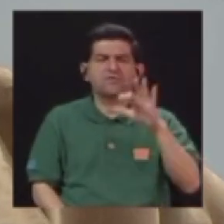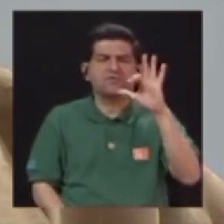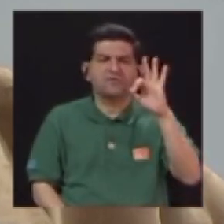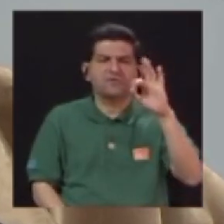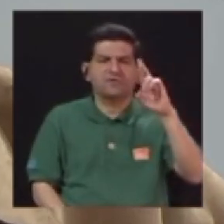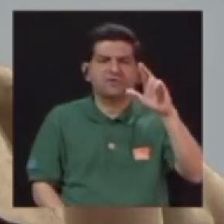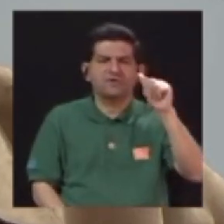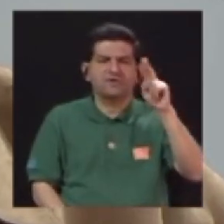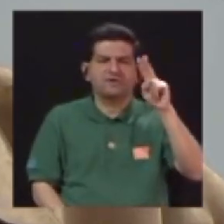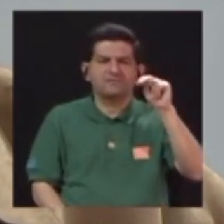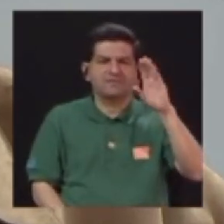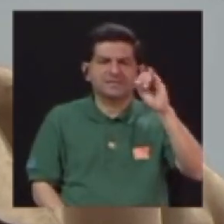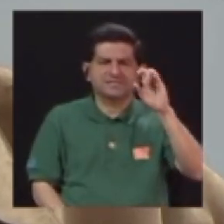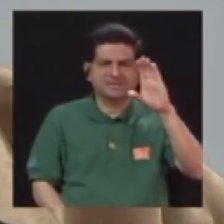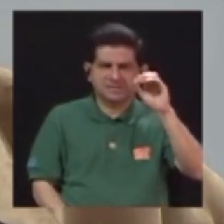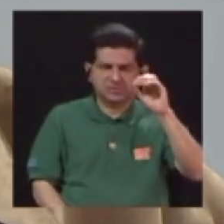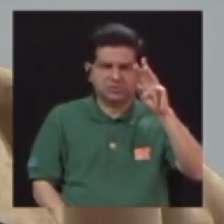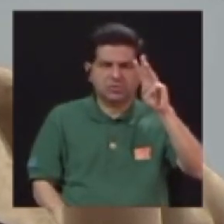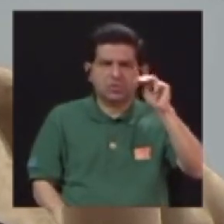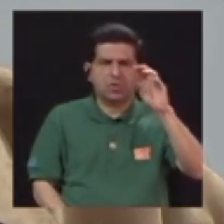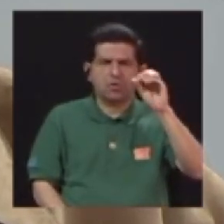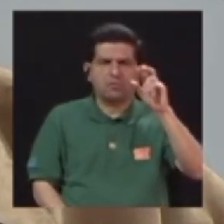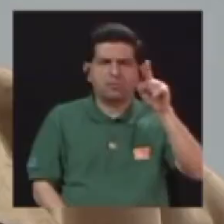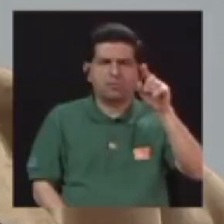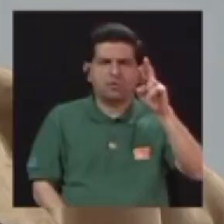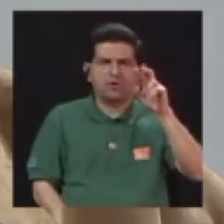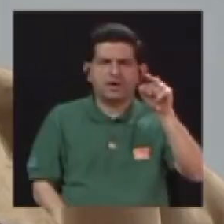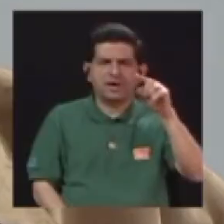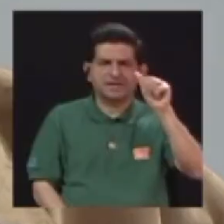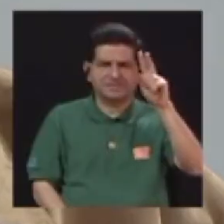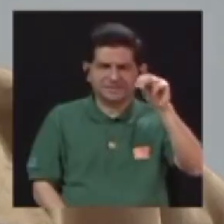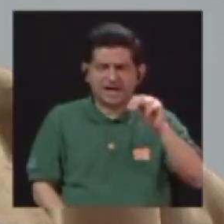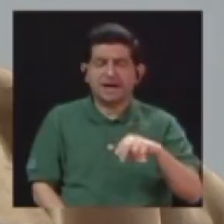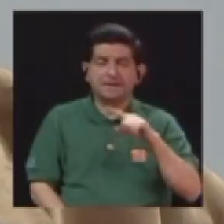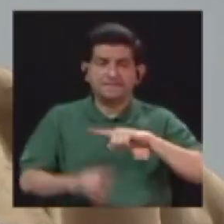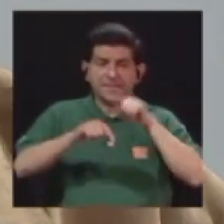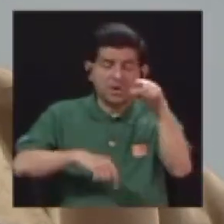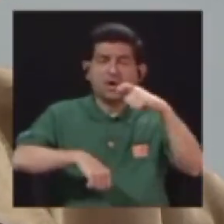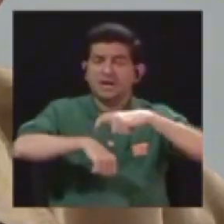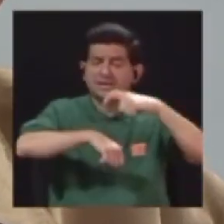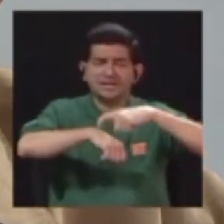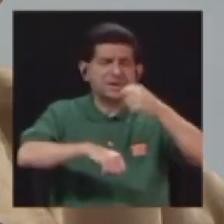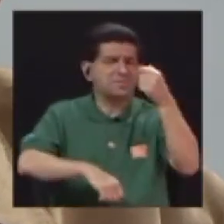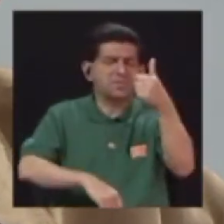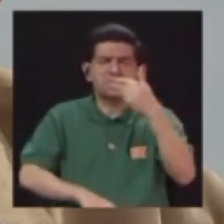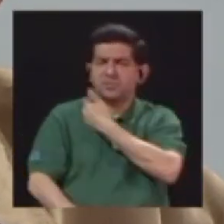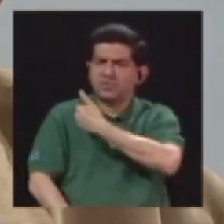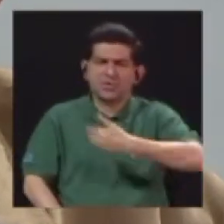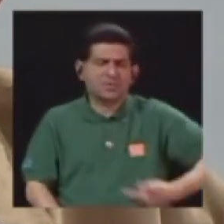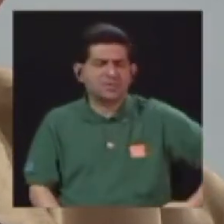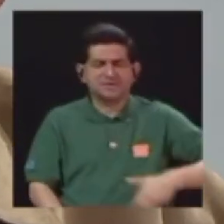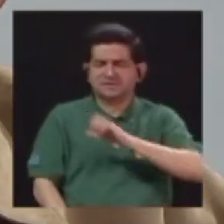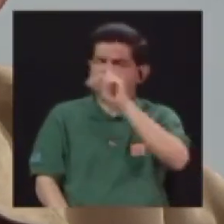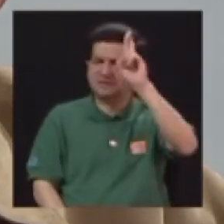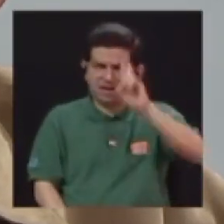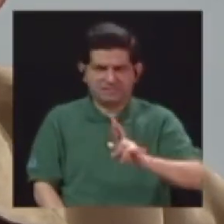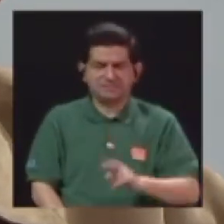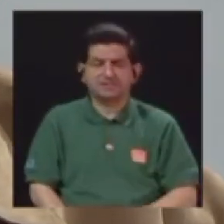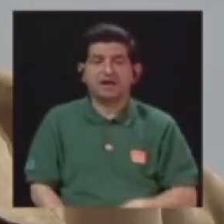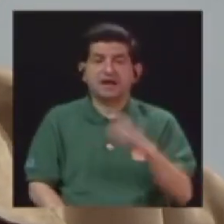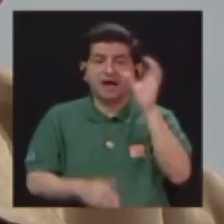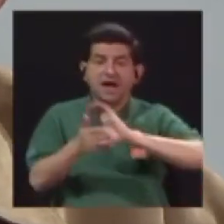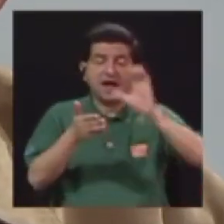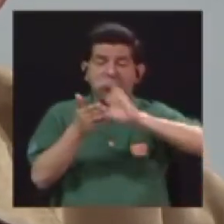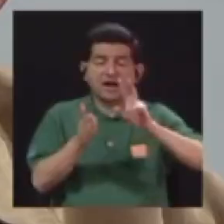Morazán. La ley se aprobó en esa oportunidad, pero como Morazán duró muy poco tiempo en la presidencia de Costa Rica, el